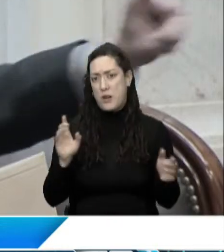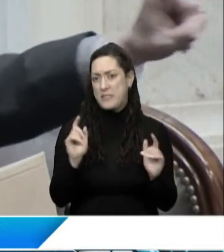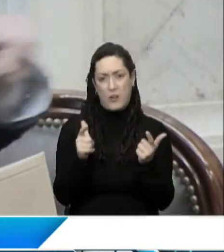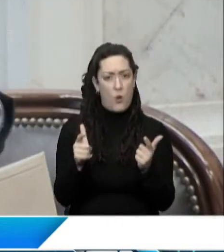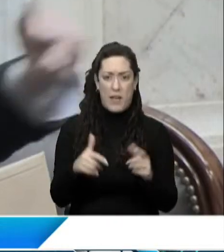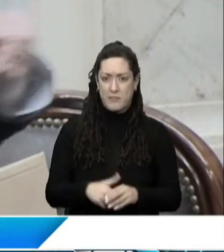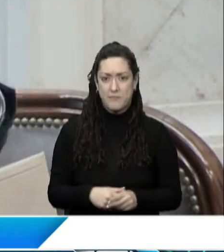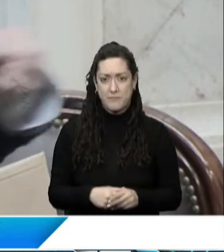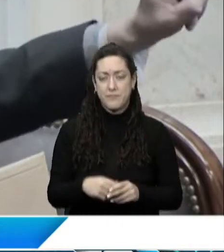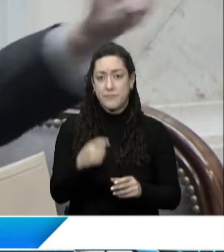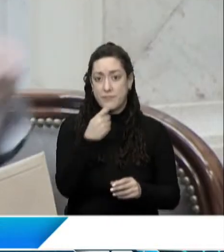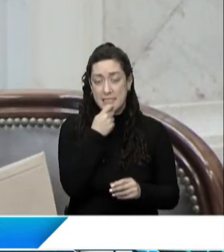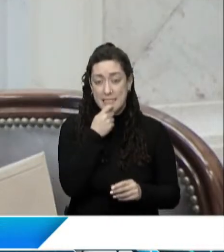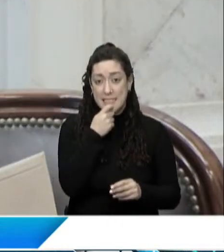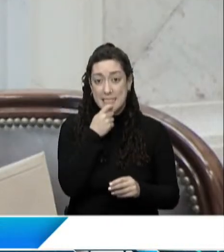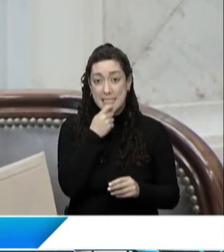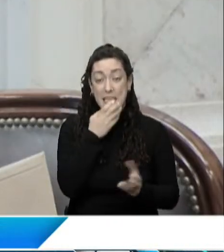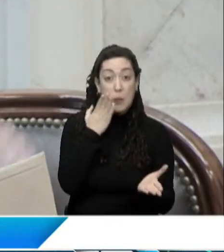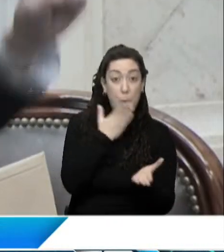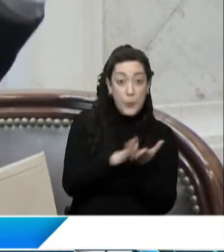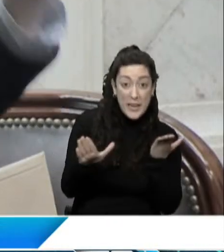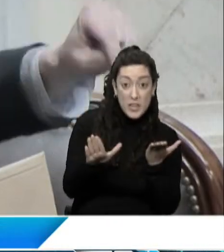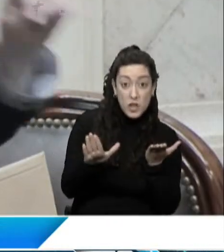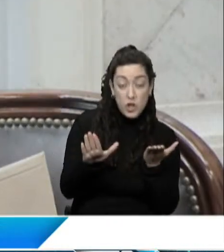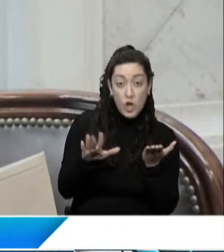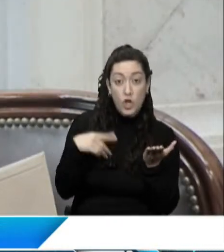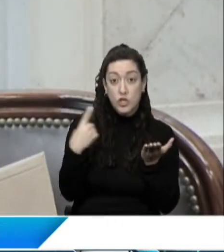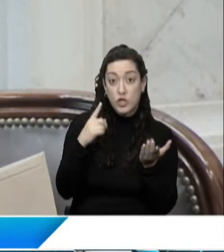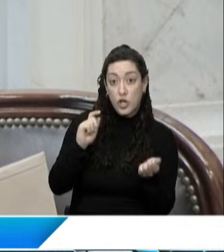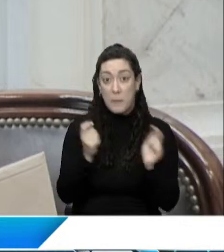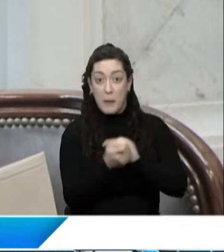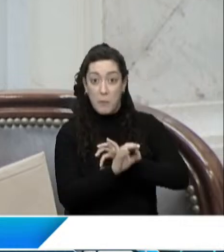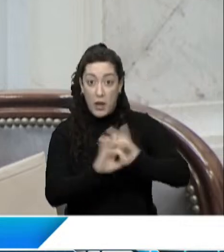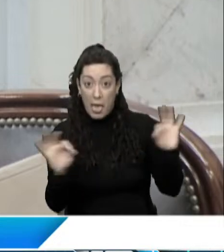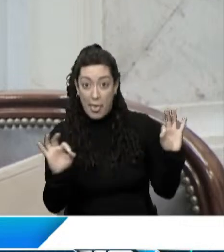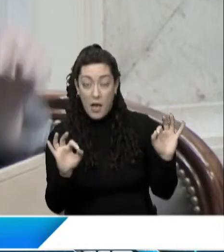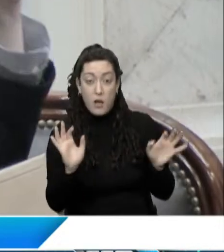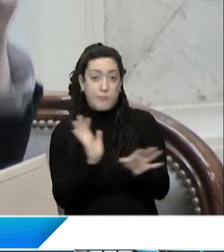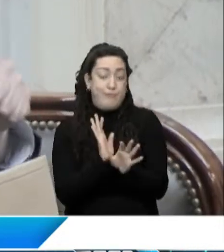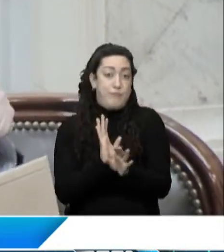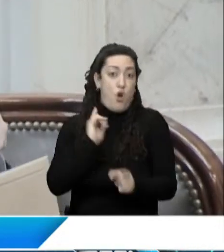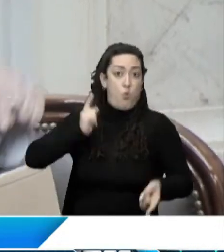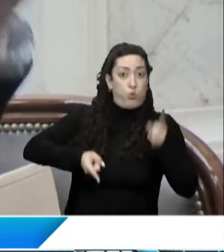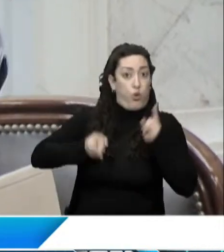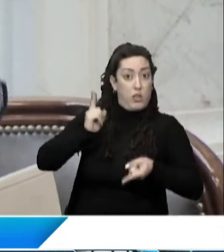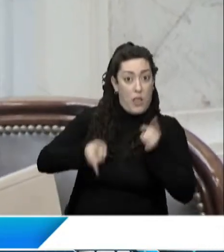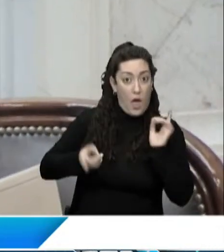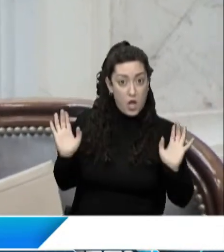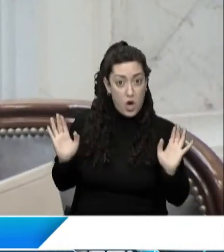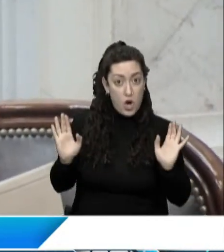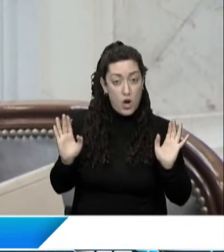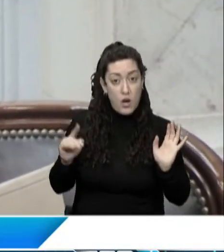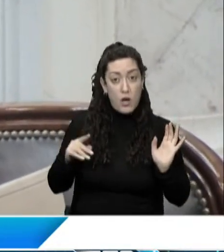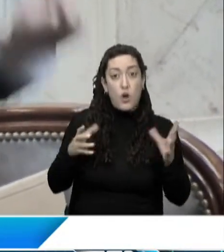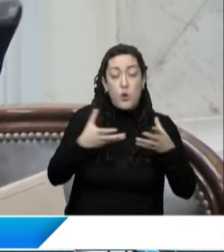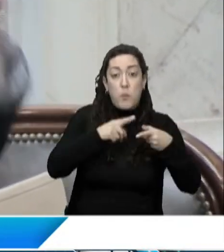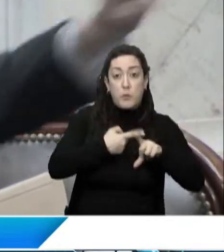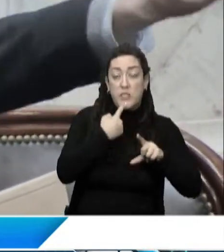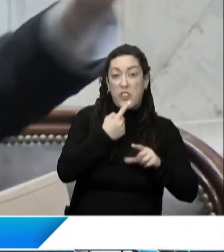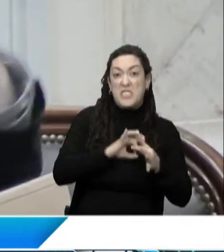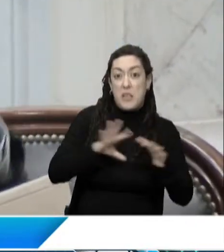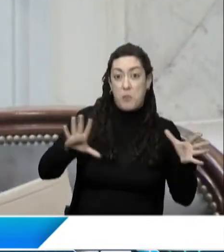que va a salir si el veto no se derrota. Es un acto de autoritarismo. Y este régimen que se dice democrático